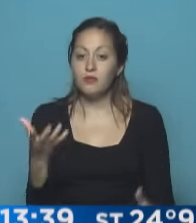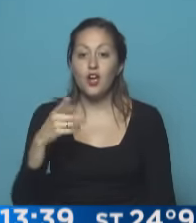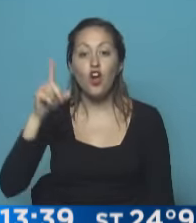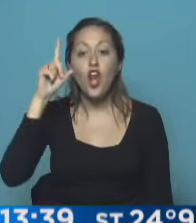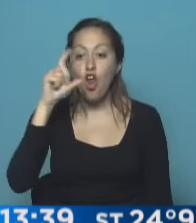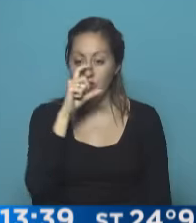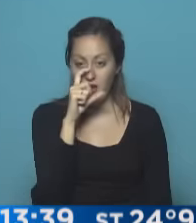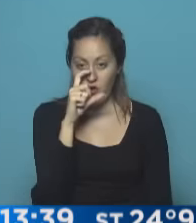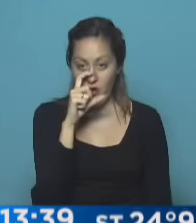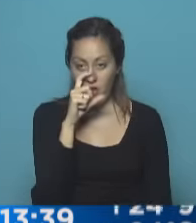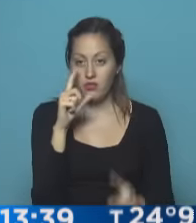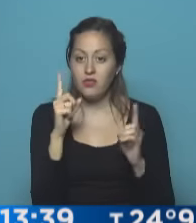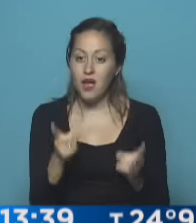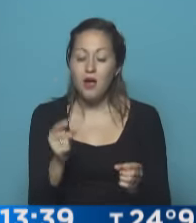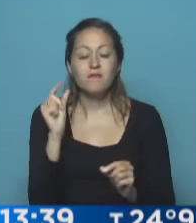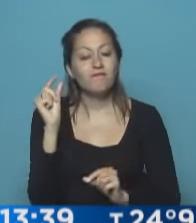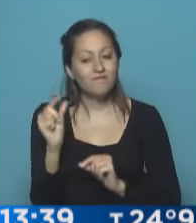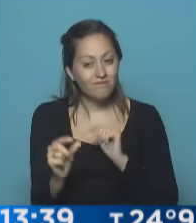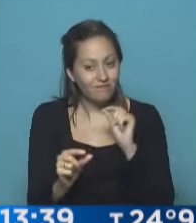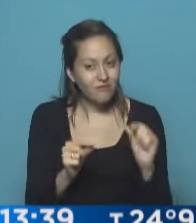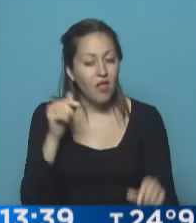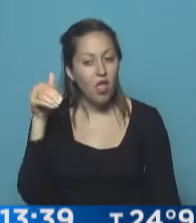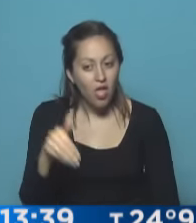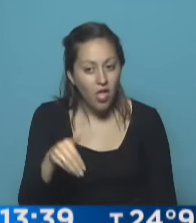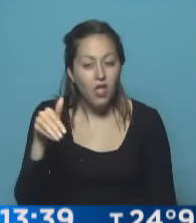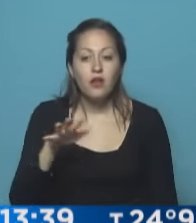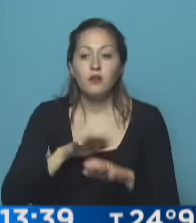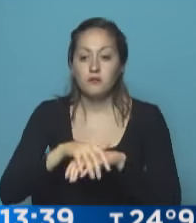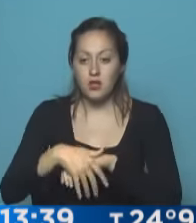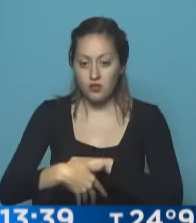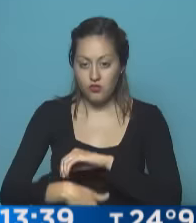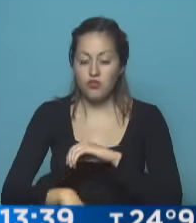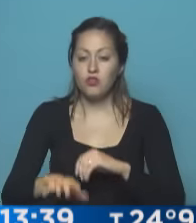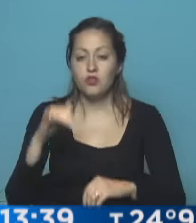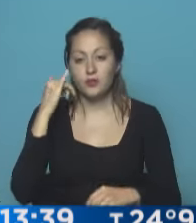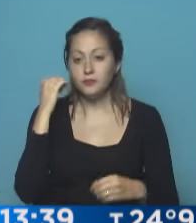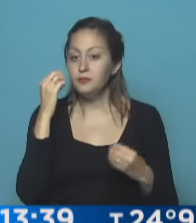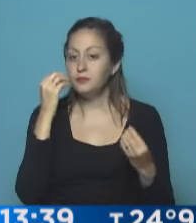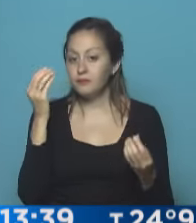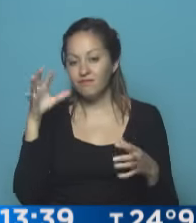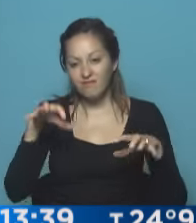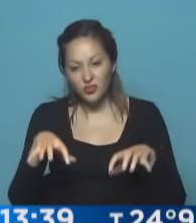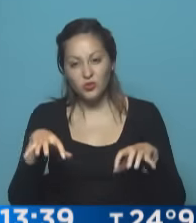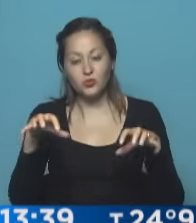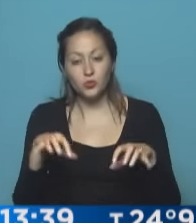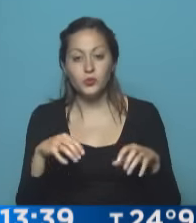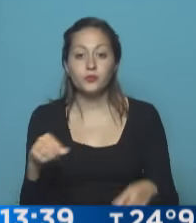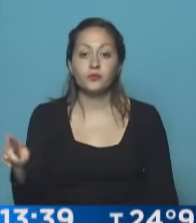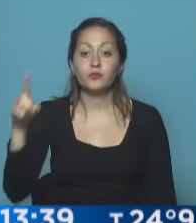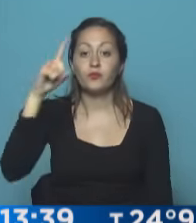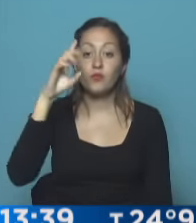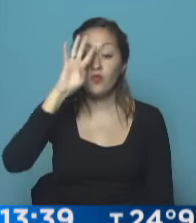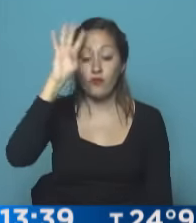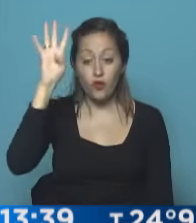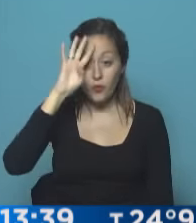de Corrientes, también lento, lento también en Misiones. En el norte ya veíamos hay inestabilidad, en el este de Formosa